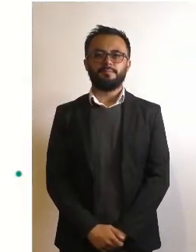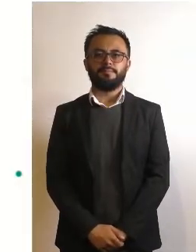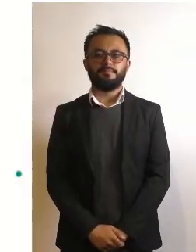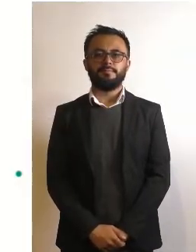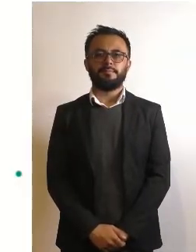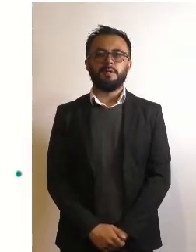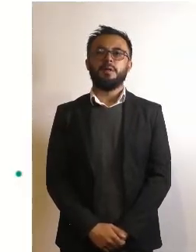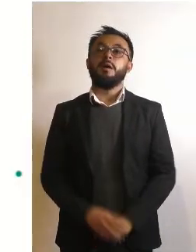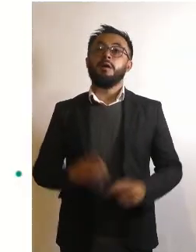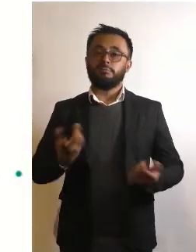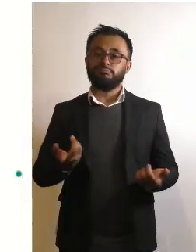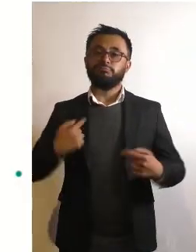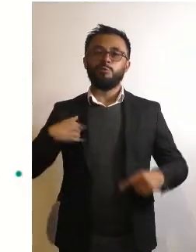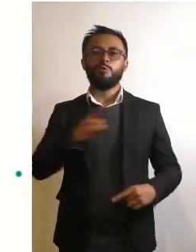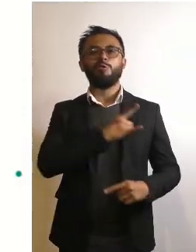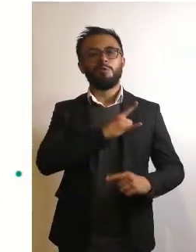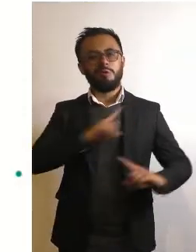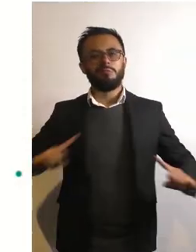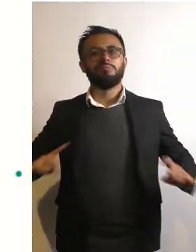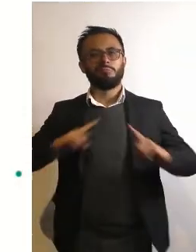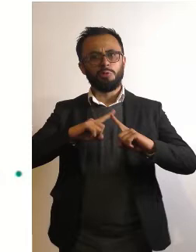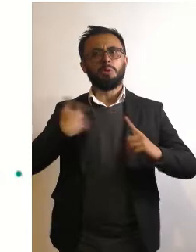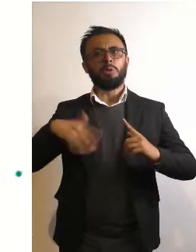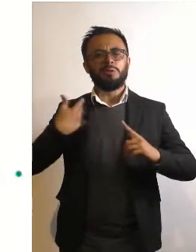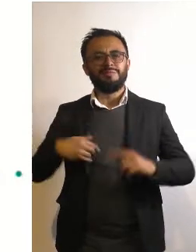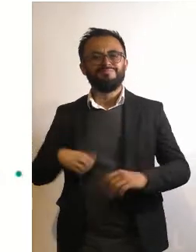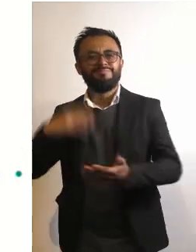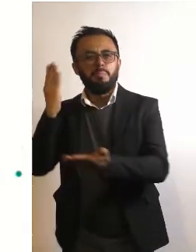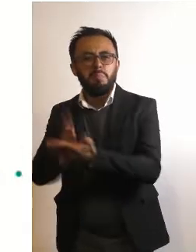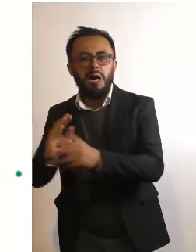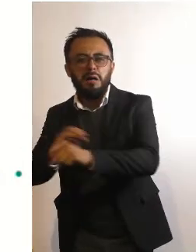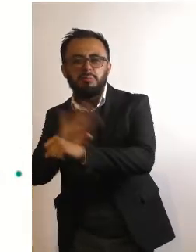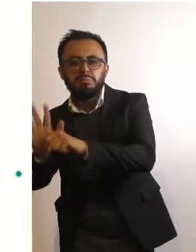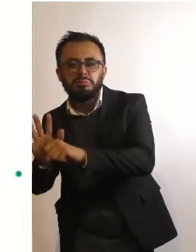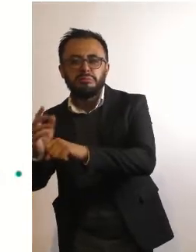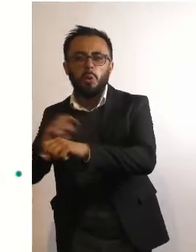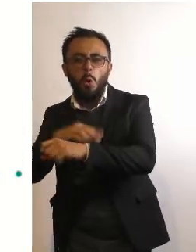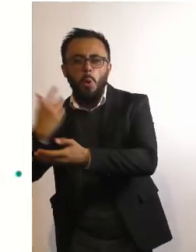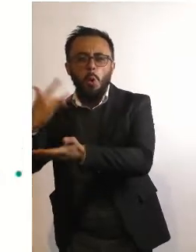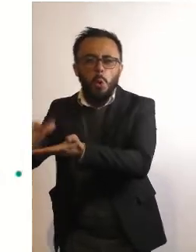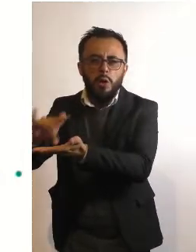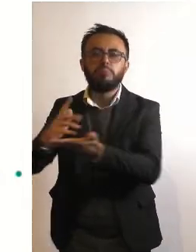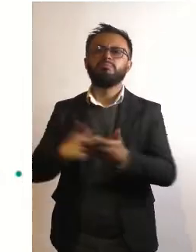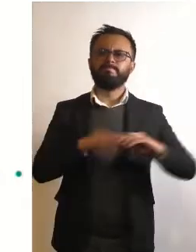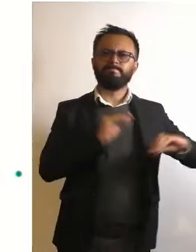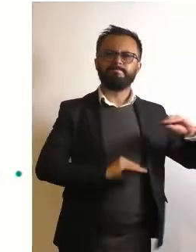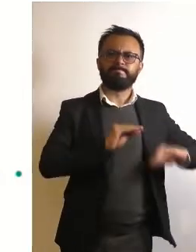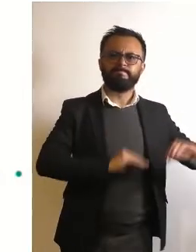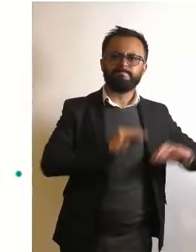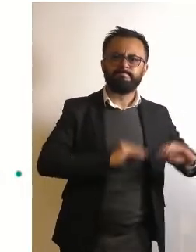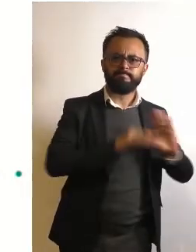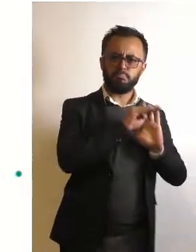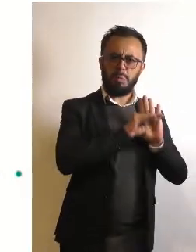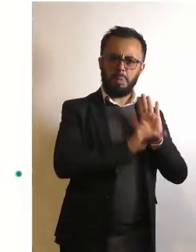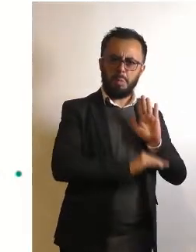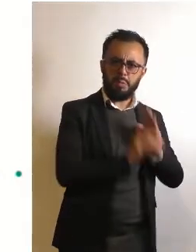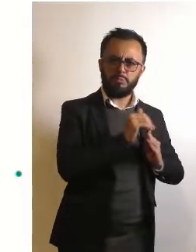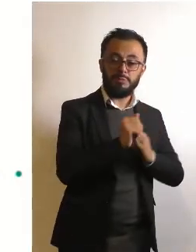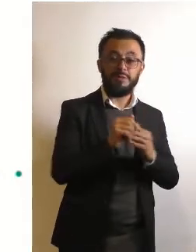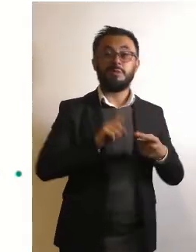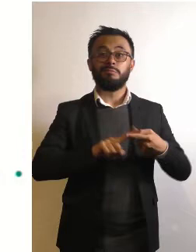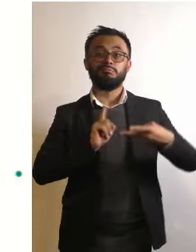Nos preparamos para dar respuesta ante la emergencia, creando los protocolos, realizamos capacitaciones en primeros